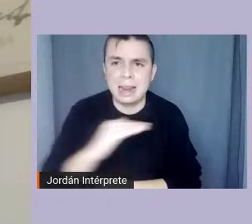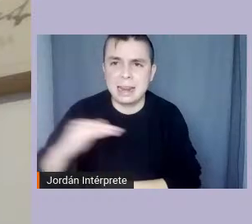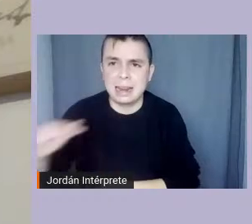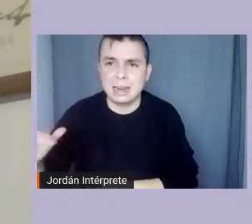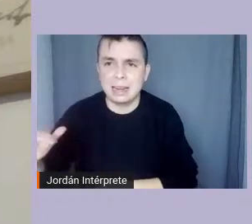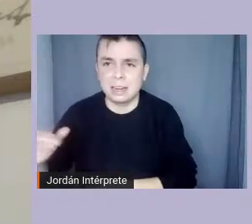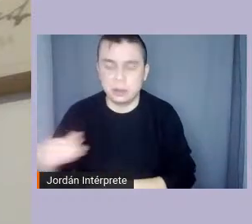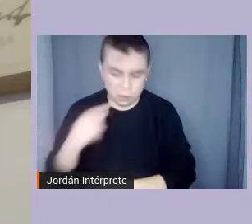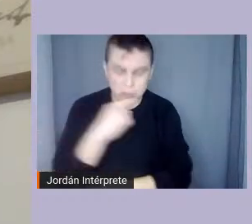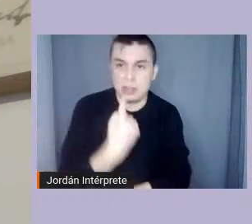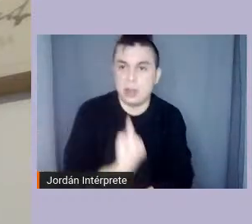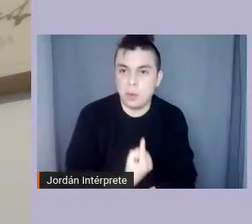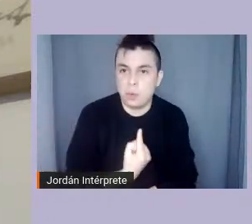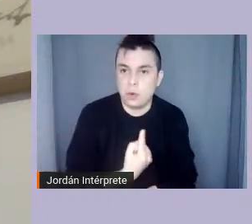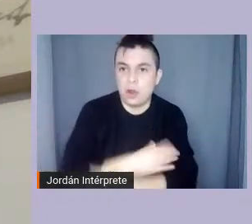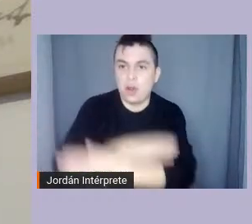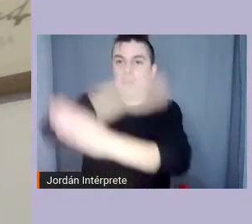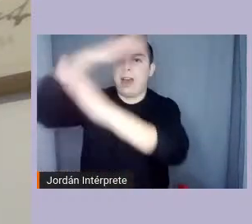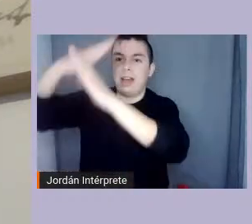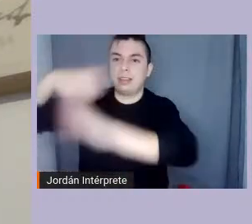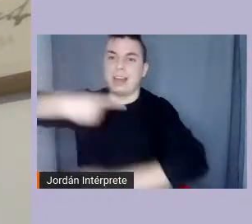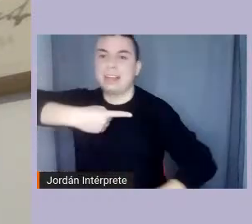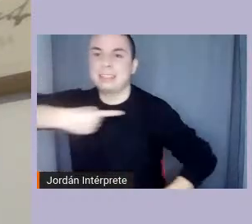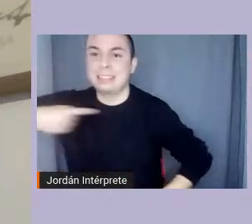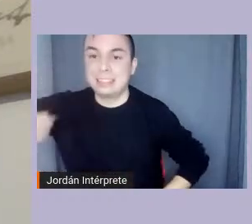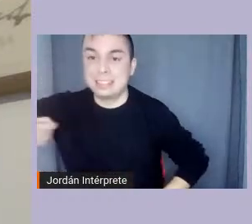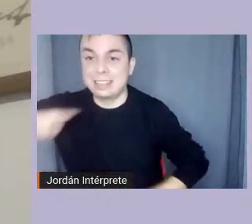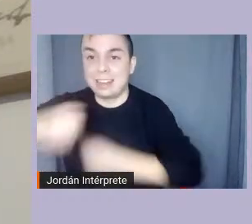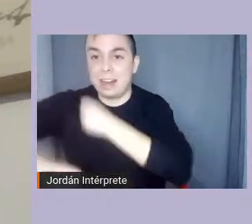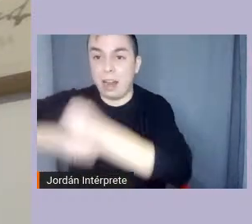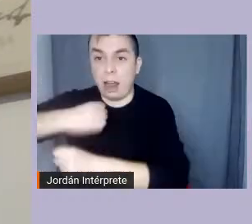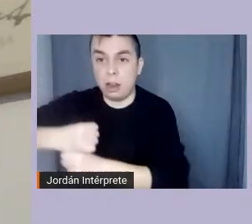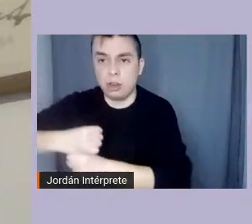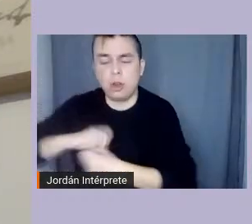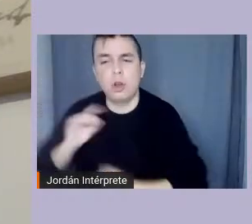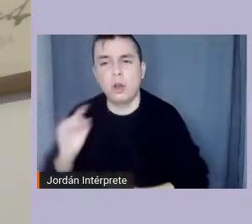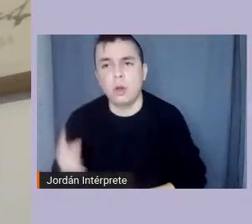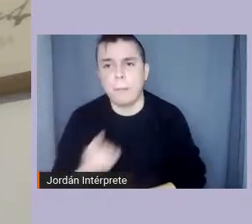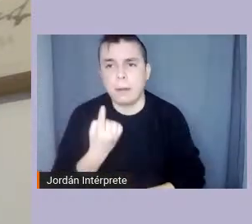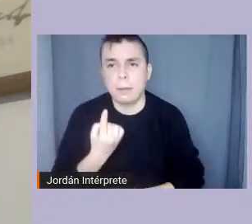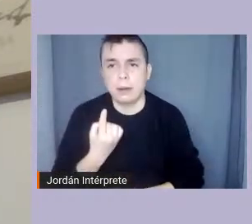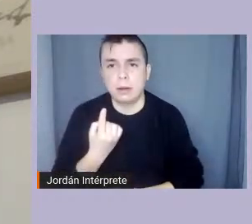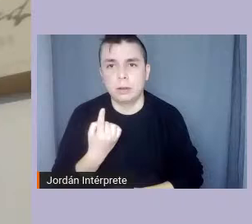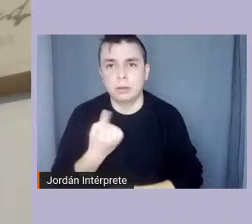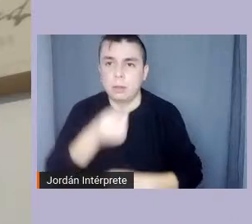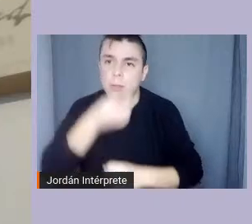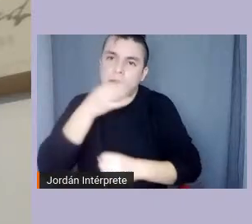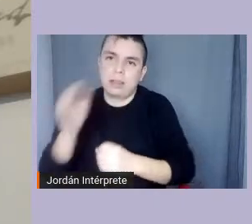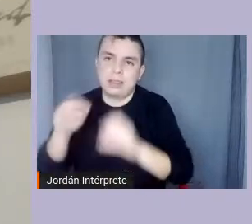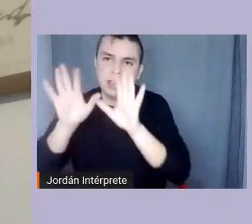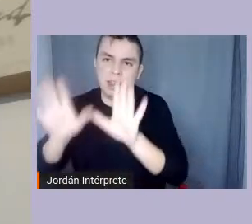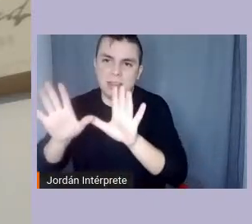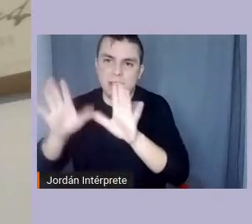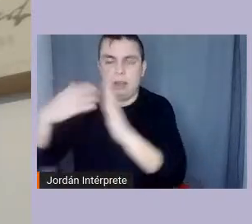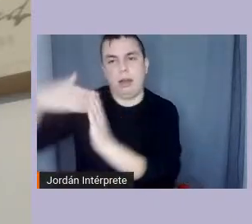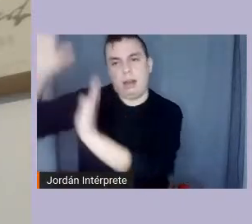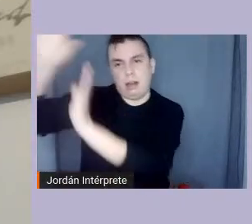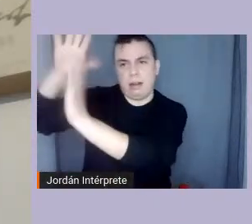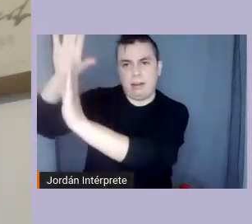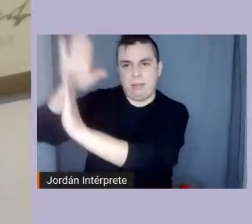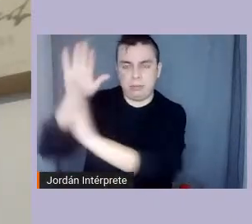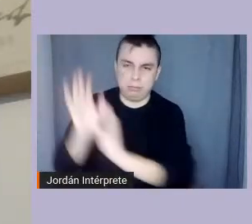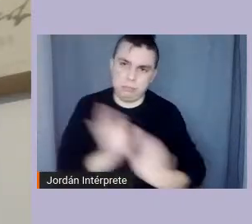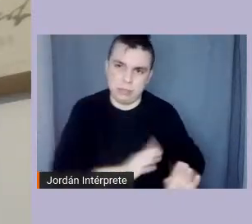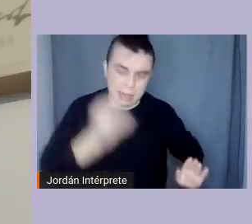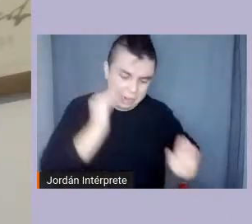100 años. En la primera parte vamos a excluir un poco a los menores de 10 y luego a jugar todos